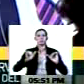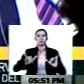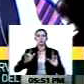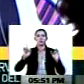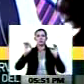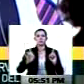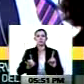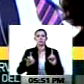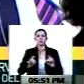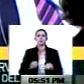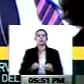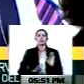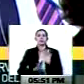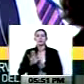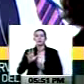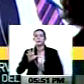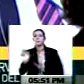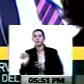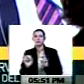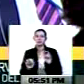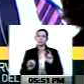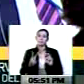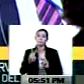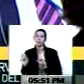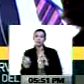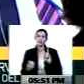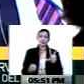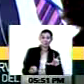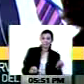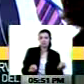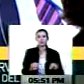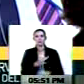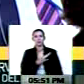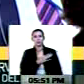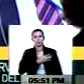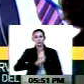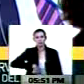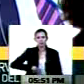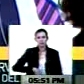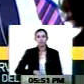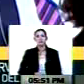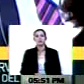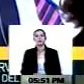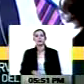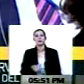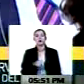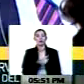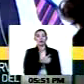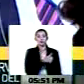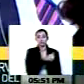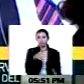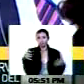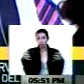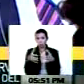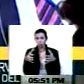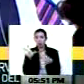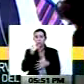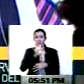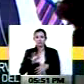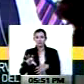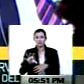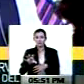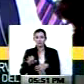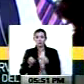Desarrollo 2030 sin dejar a nadie más. Señor presidente, los Estados miembros del Movimiento de Países No